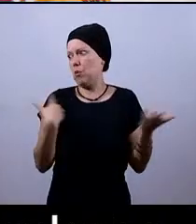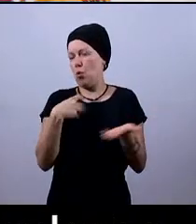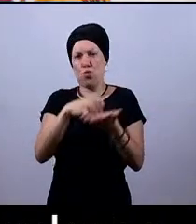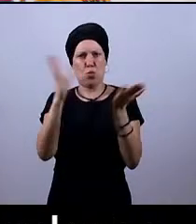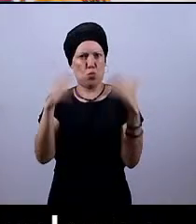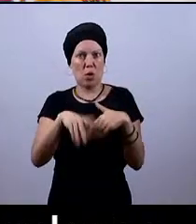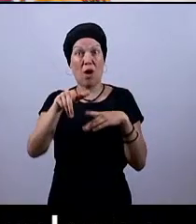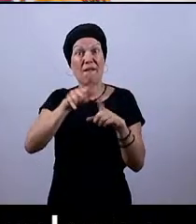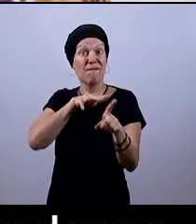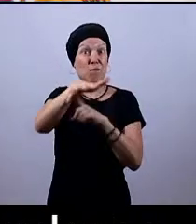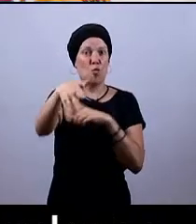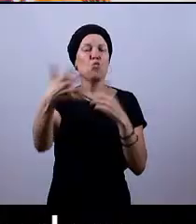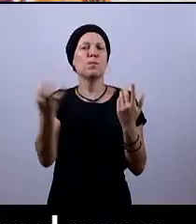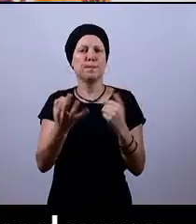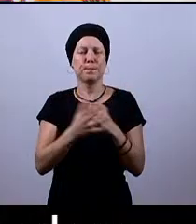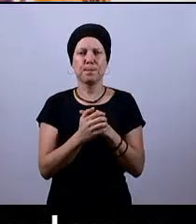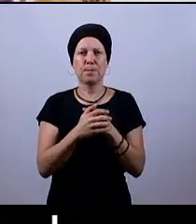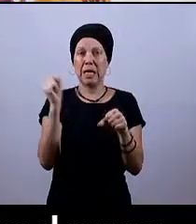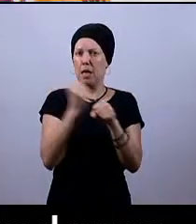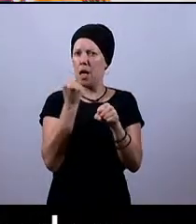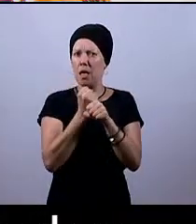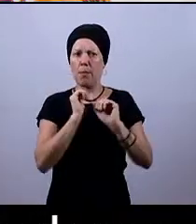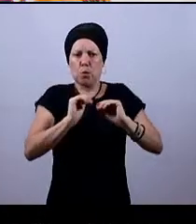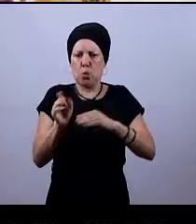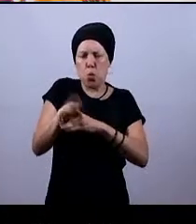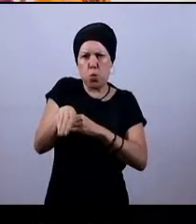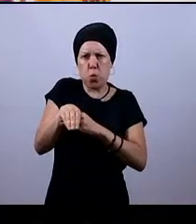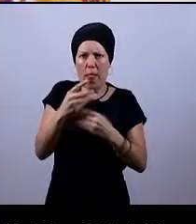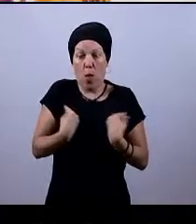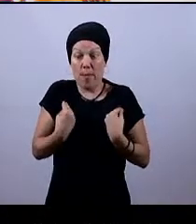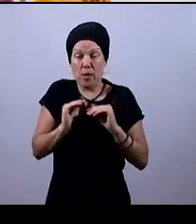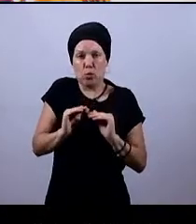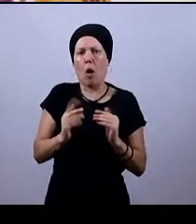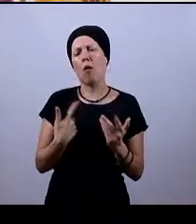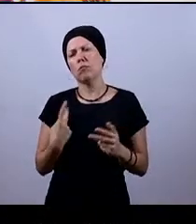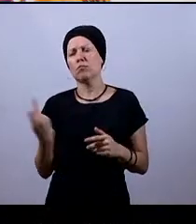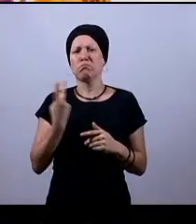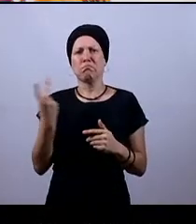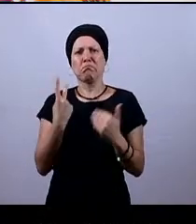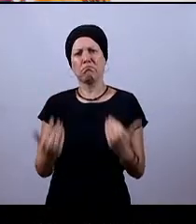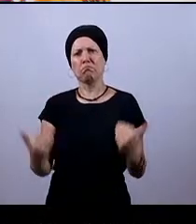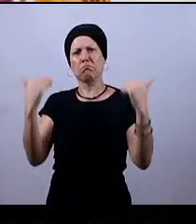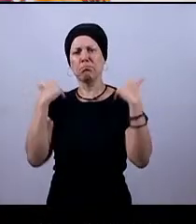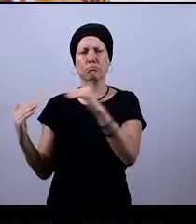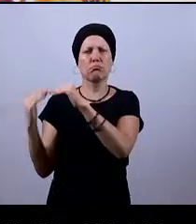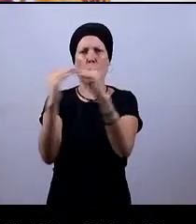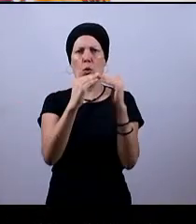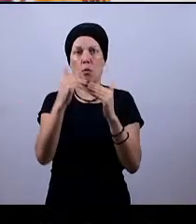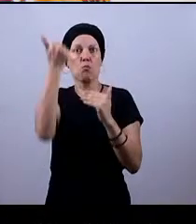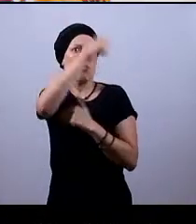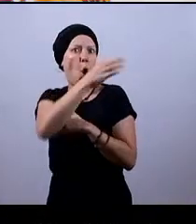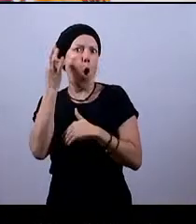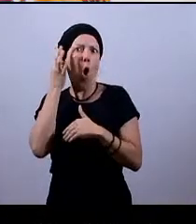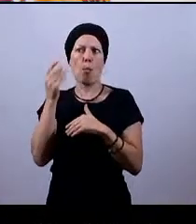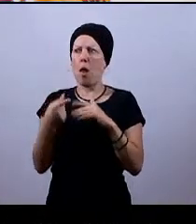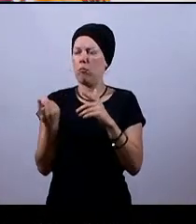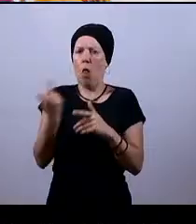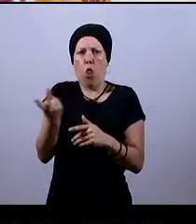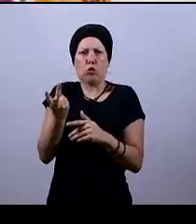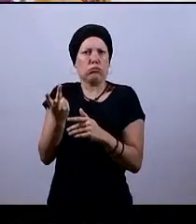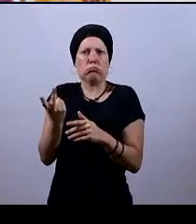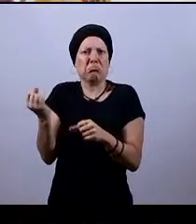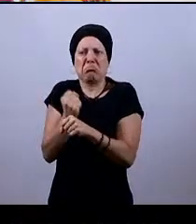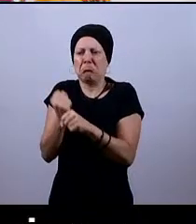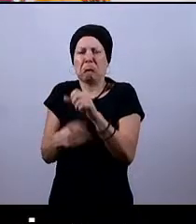va a repercutir en que esas tareas de cuidado sean más corresponsables y si las mujeres podamos seguir desempeñando